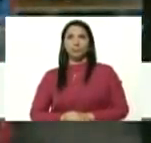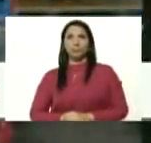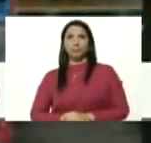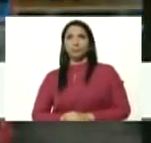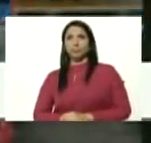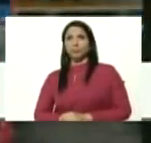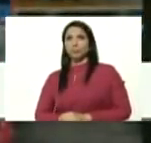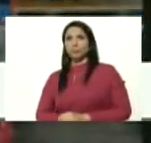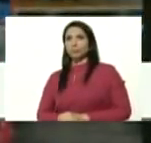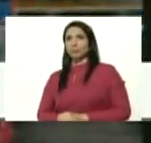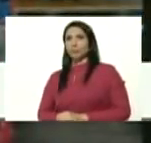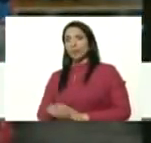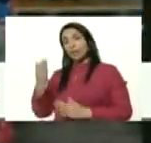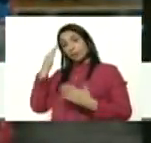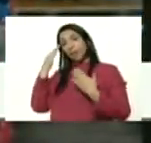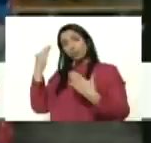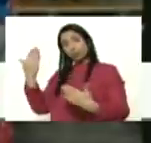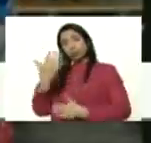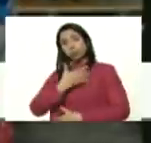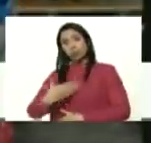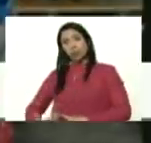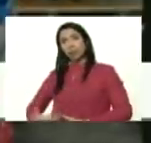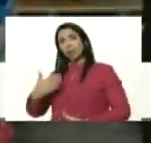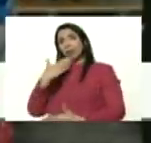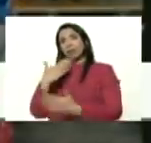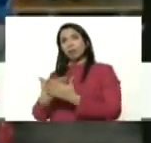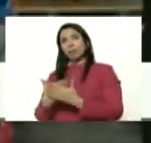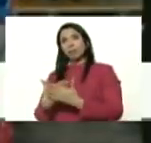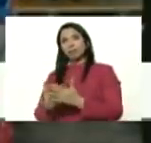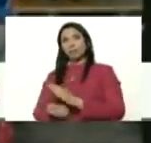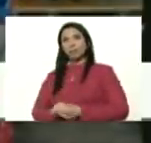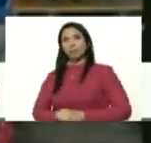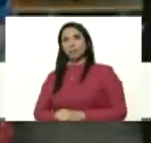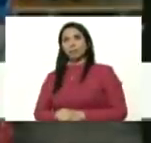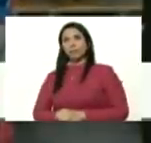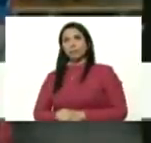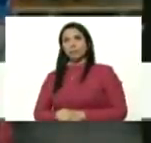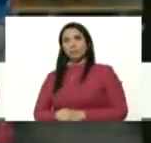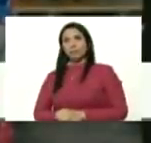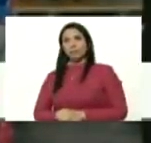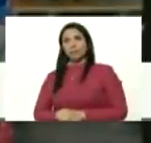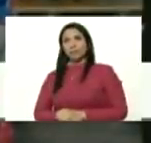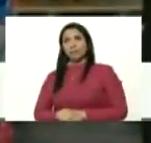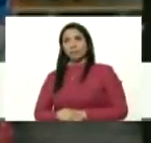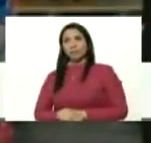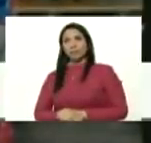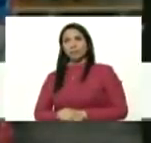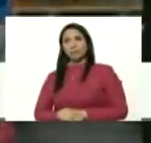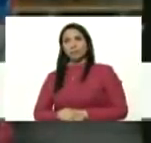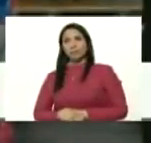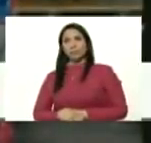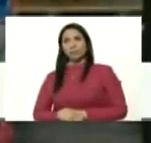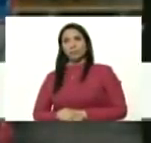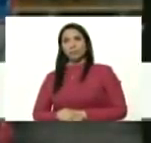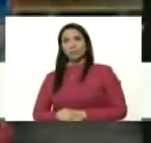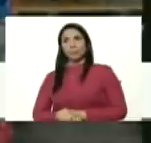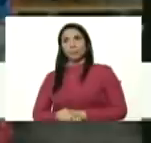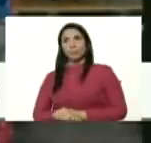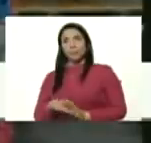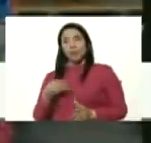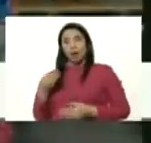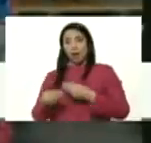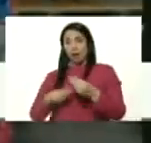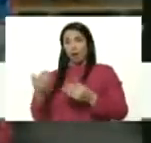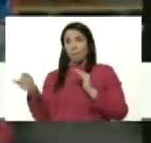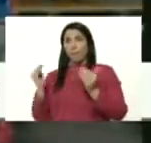Saludos, presidente. Muchas gracias por darnos la palabra y hacer un balance de lo que